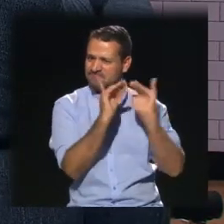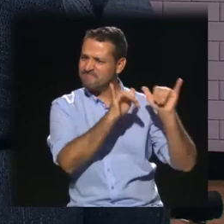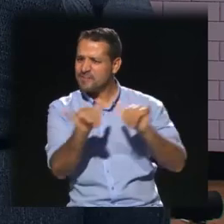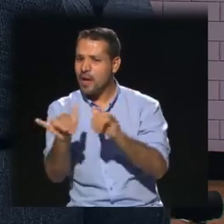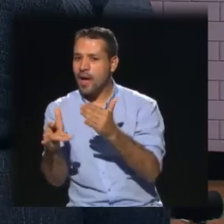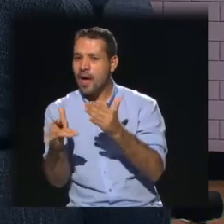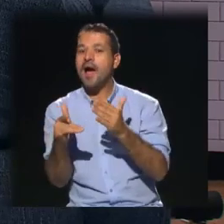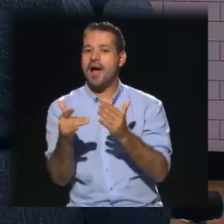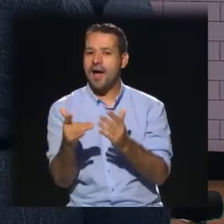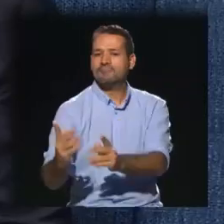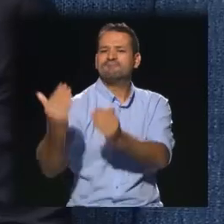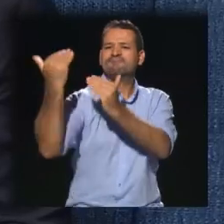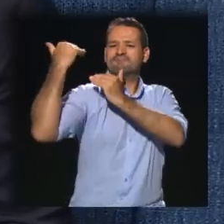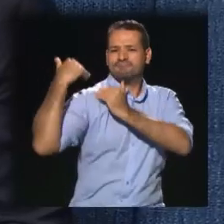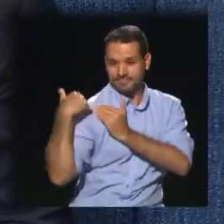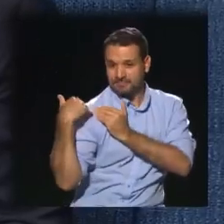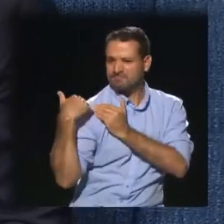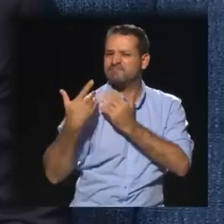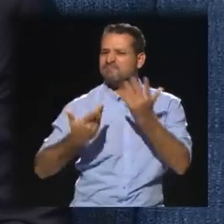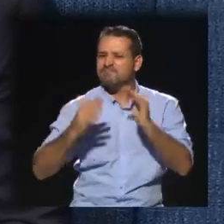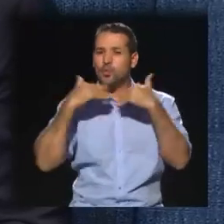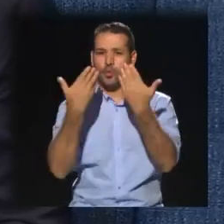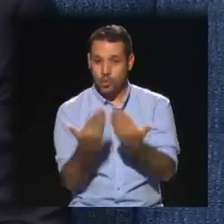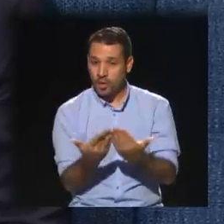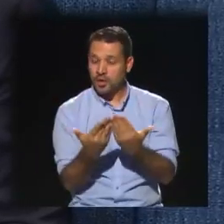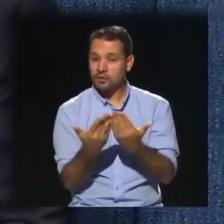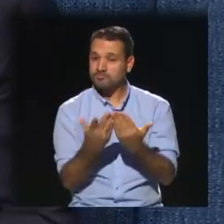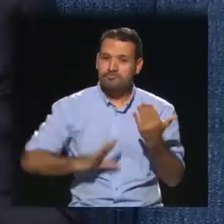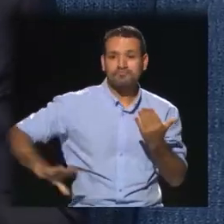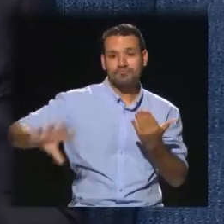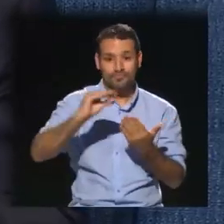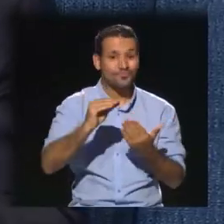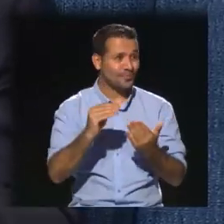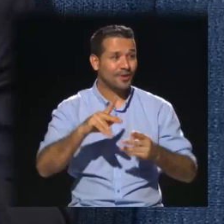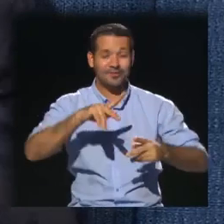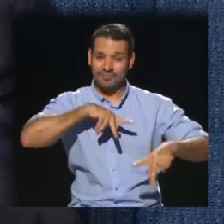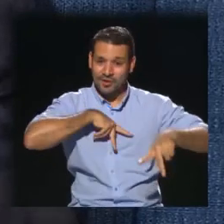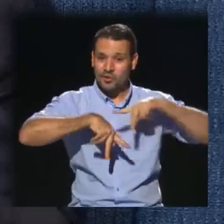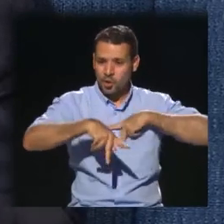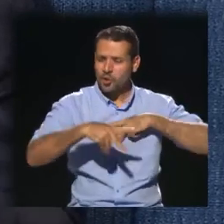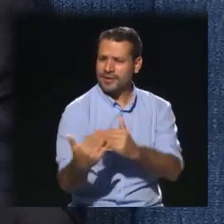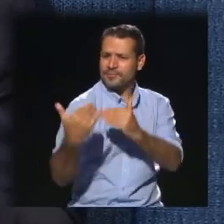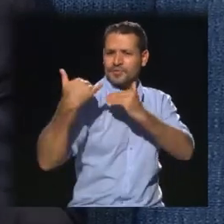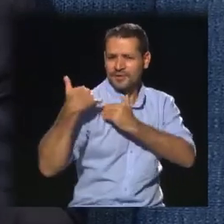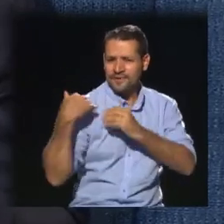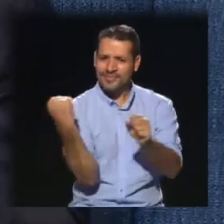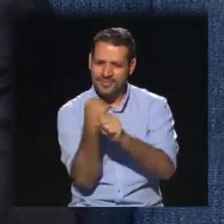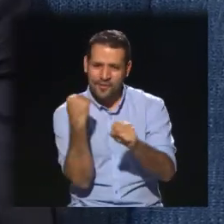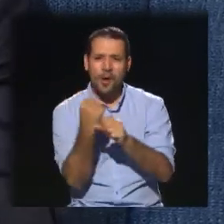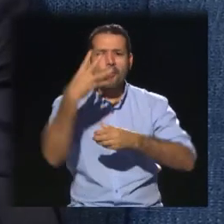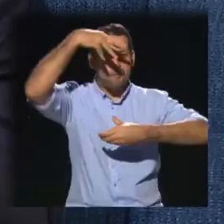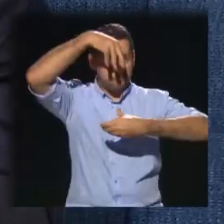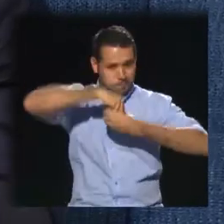un gran reto y el reto más grande que tiene la escuela y que tenemos los que hacemos parte del sistema educativo